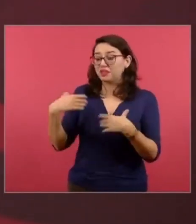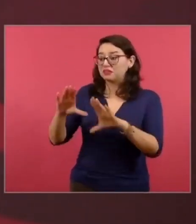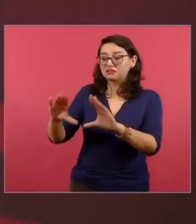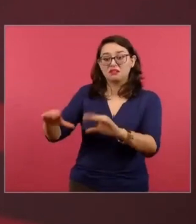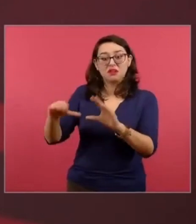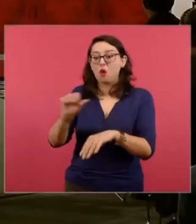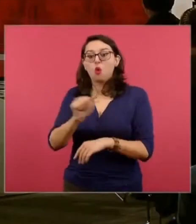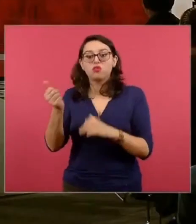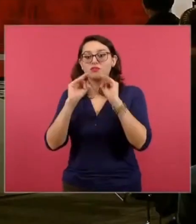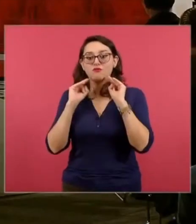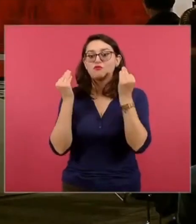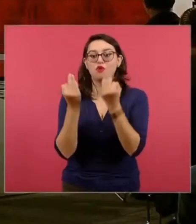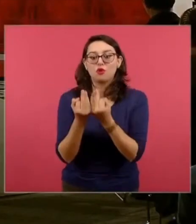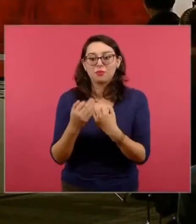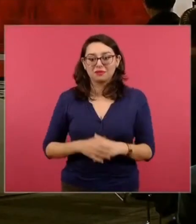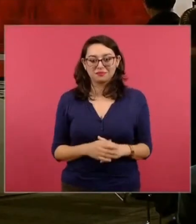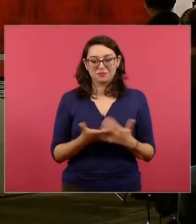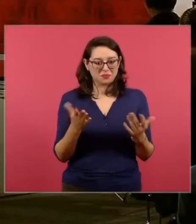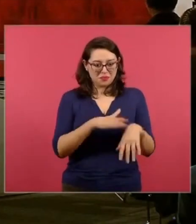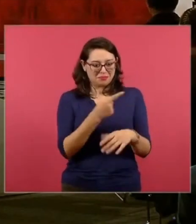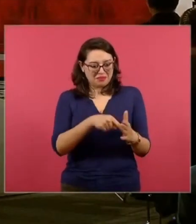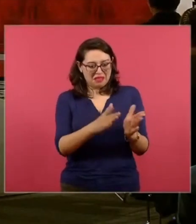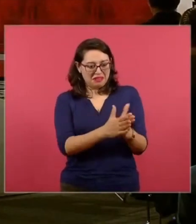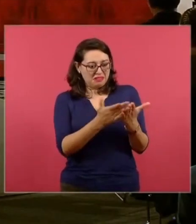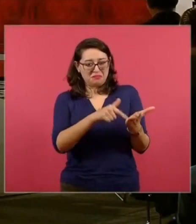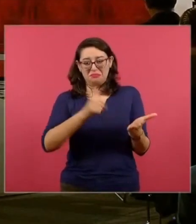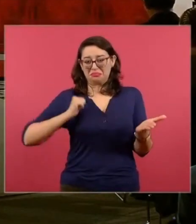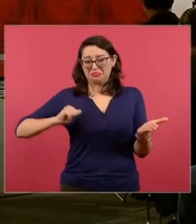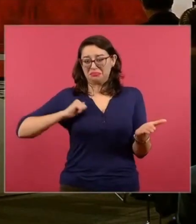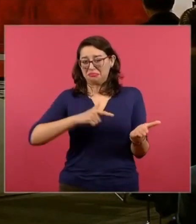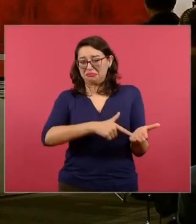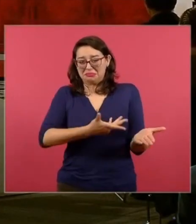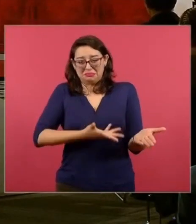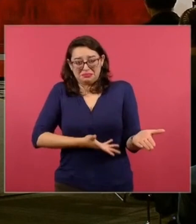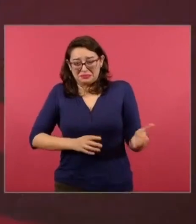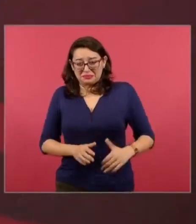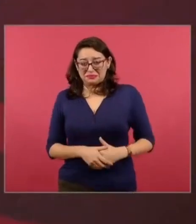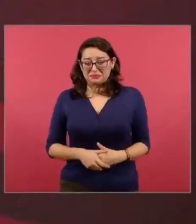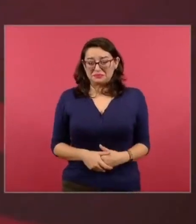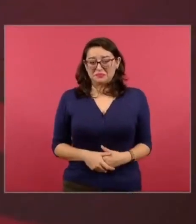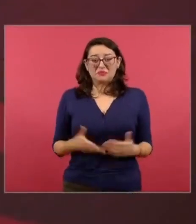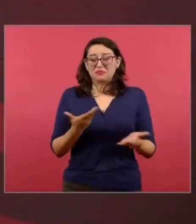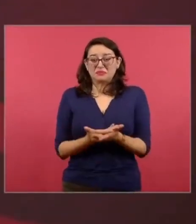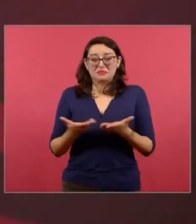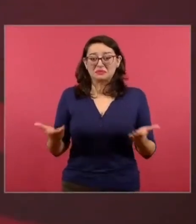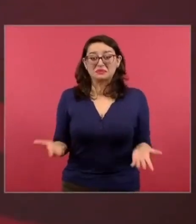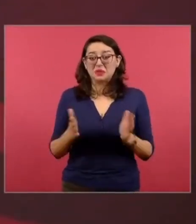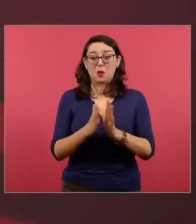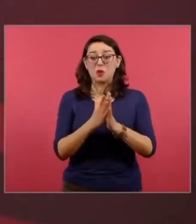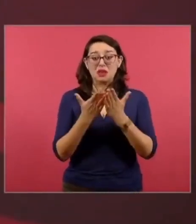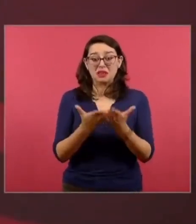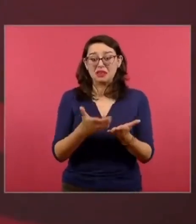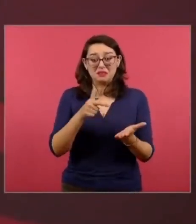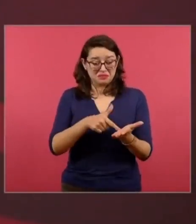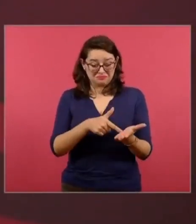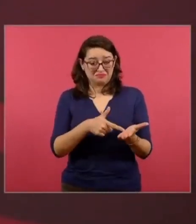tiempo dorado de los libros de texto cuando se conservaban en las casas. Hoy ya los libros de texto es un material de segundo o de